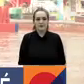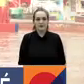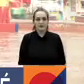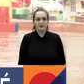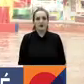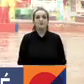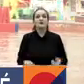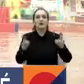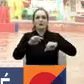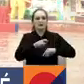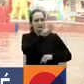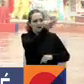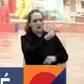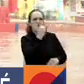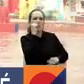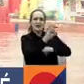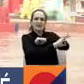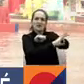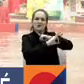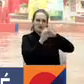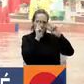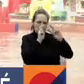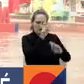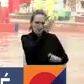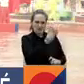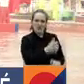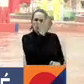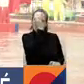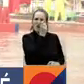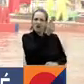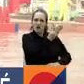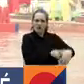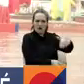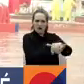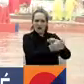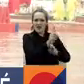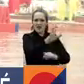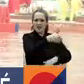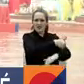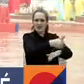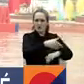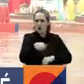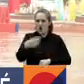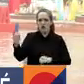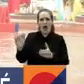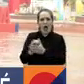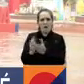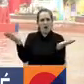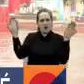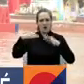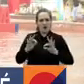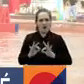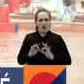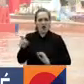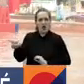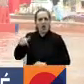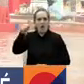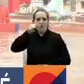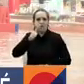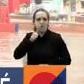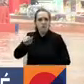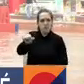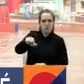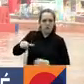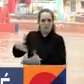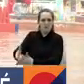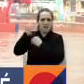estudio psicológico a la mujer que habría pagado para que le extrajeran este bebé a otra mujer habitante de calle del municipio de Soacha,